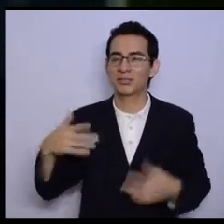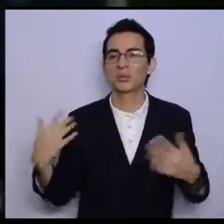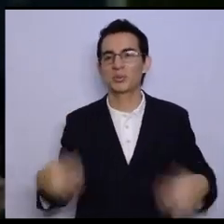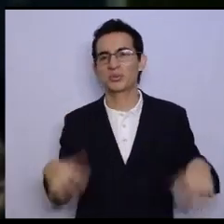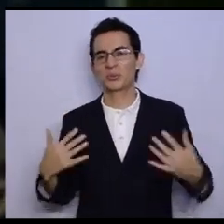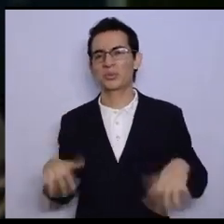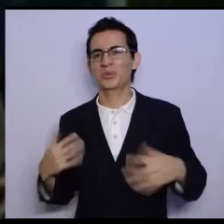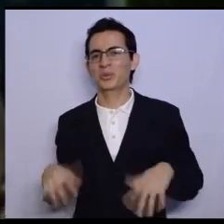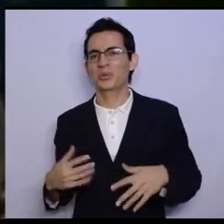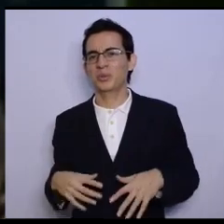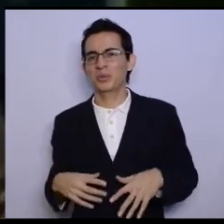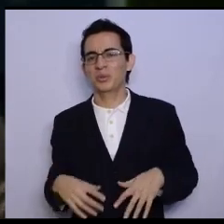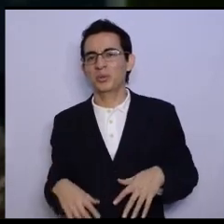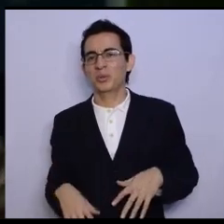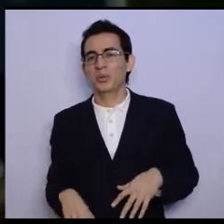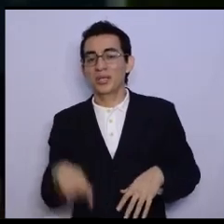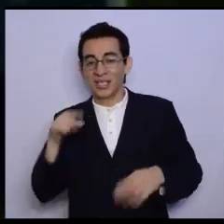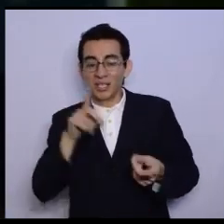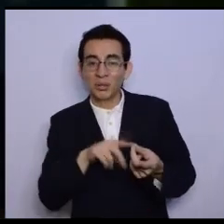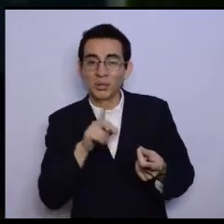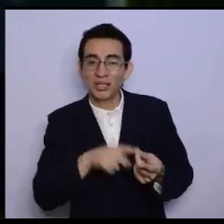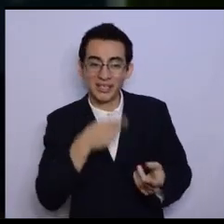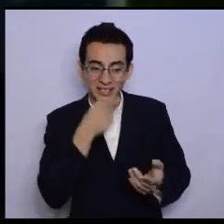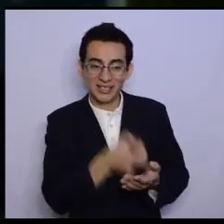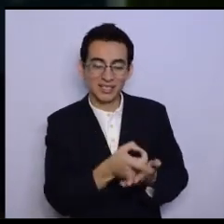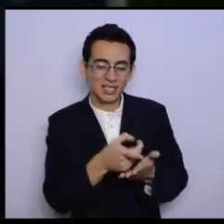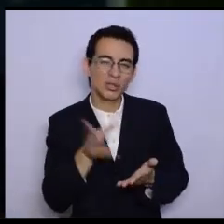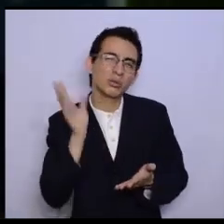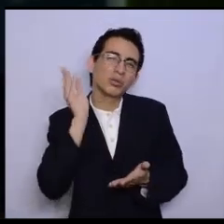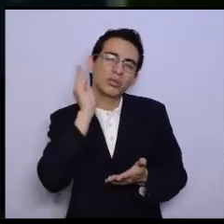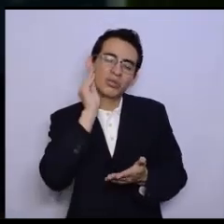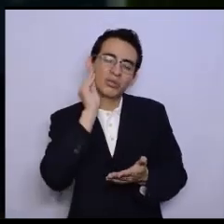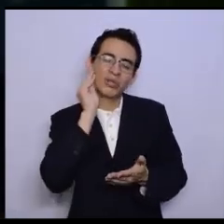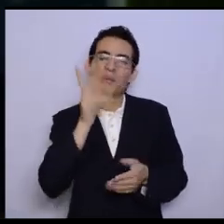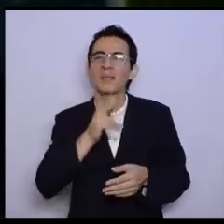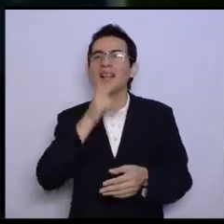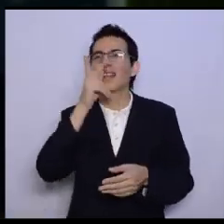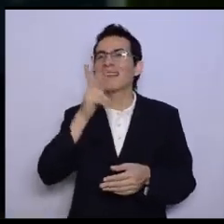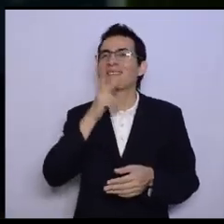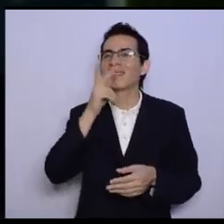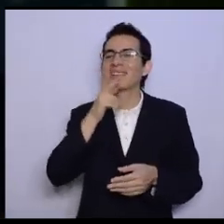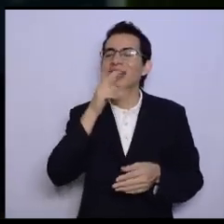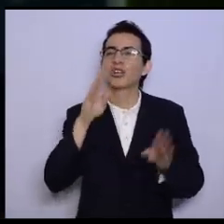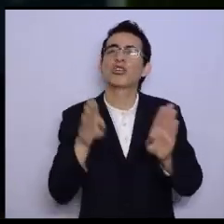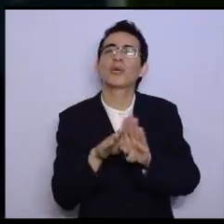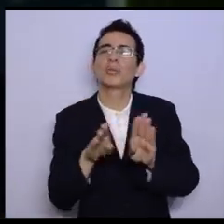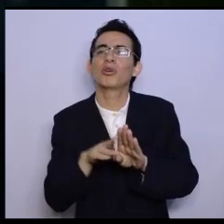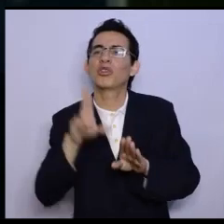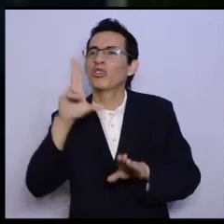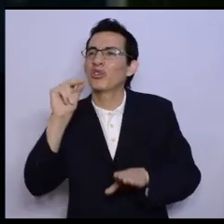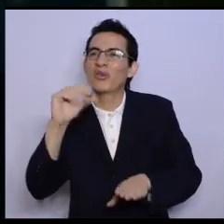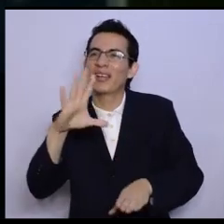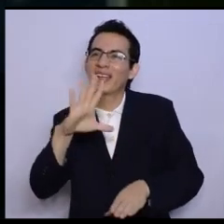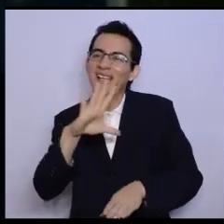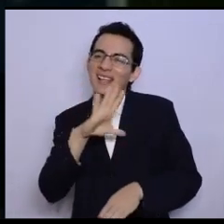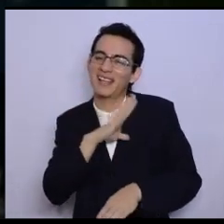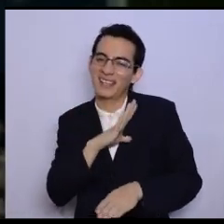Luego dice, donde oyó ese hombre, o sea, él, palabras inefables,